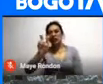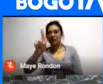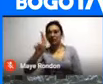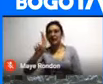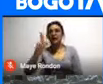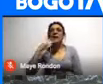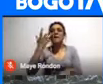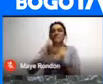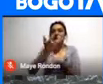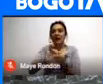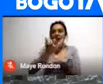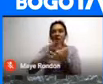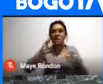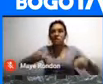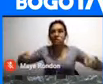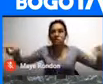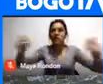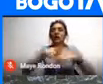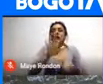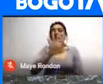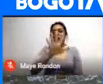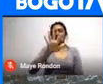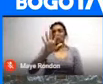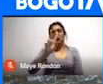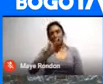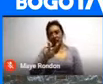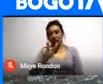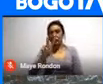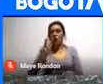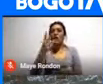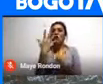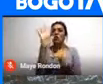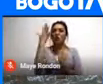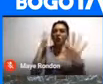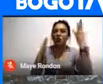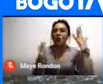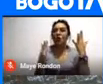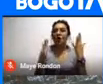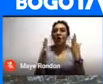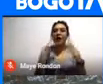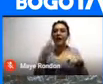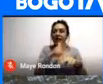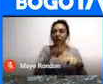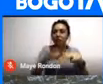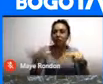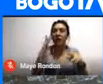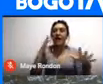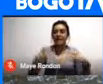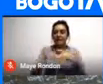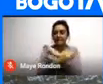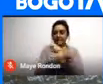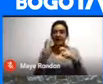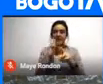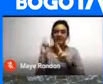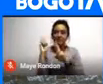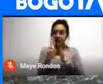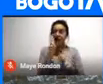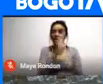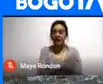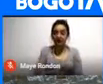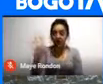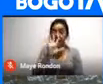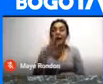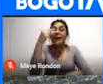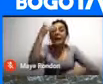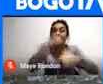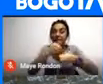Páramo 12 de las 59 áreas Naturales Que hacen parte Del sistema De parques nacionales Naturales Pero adicional